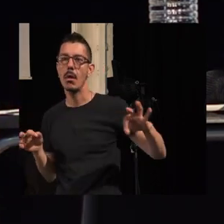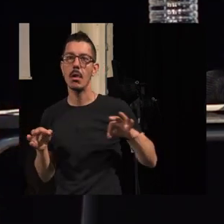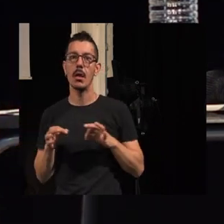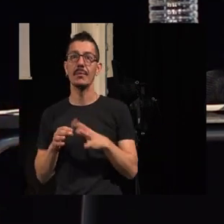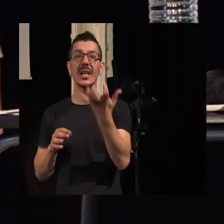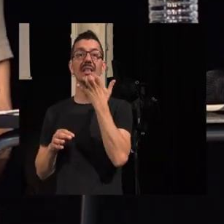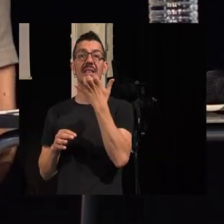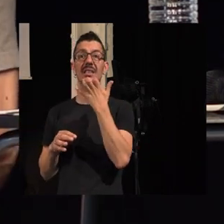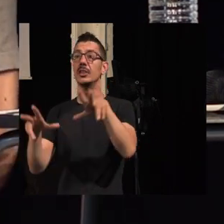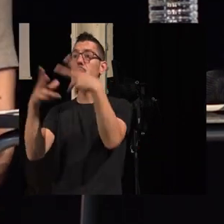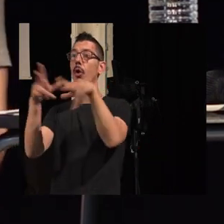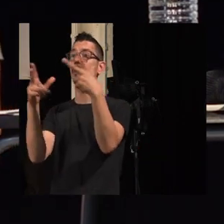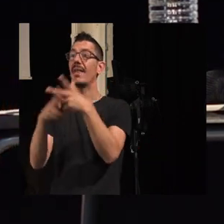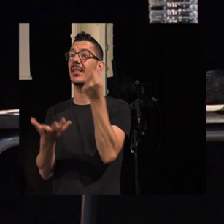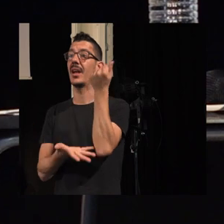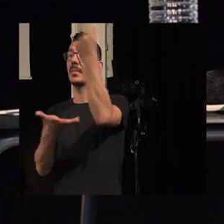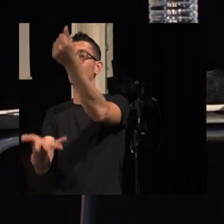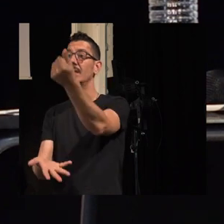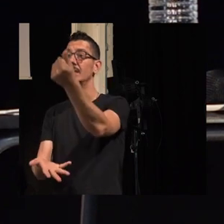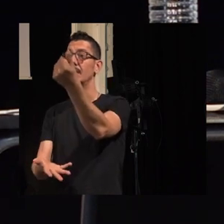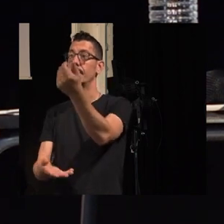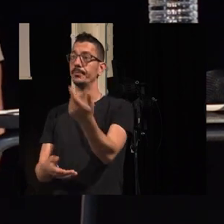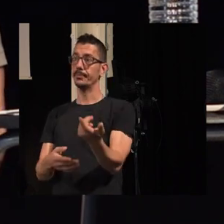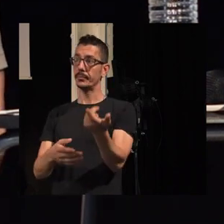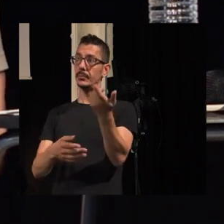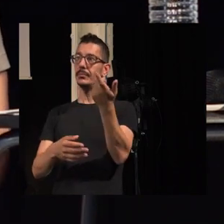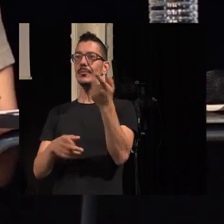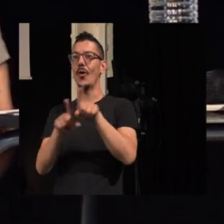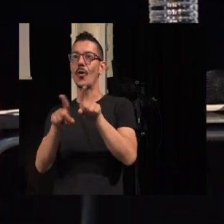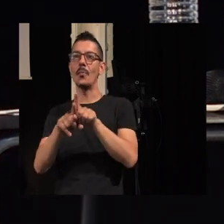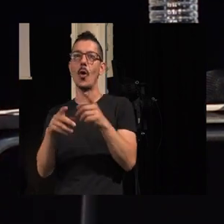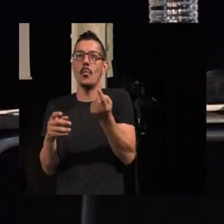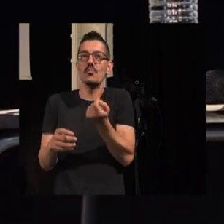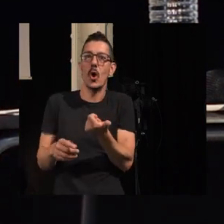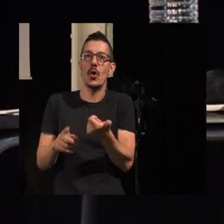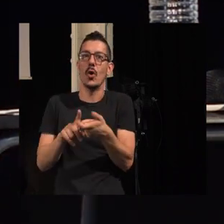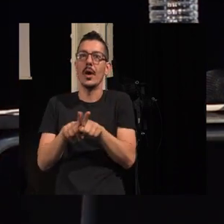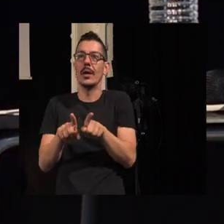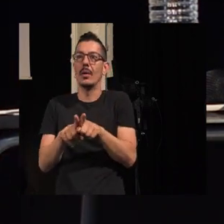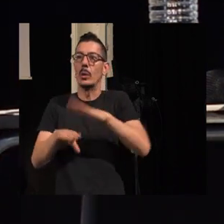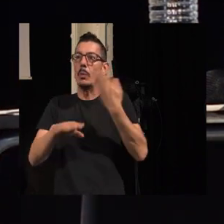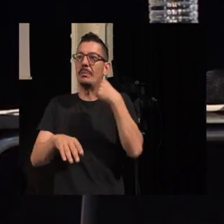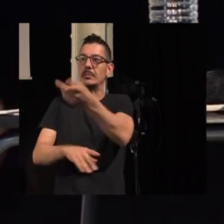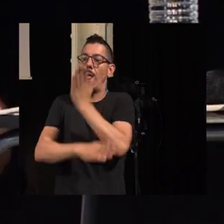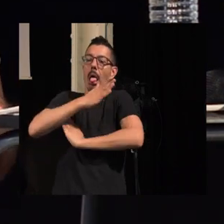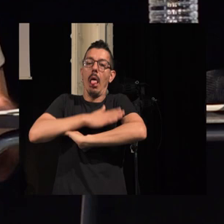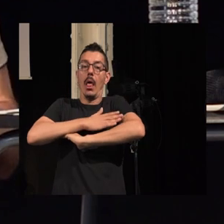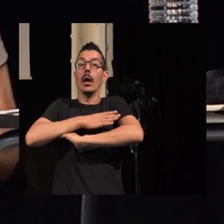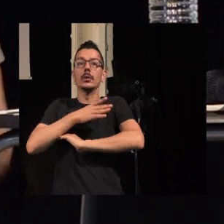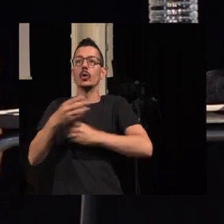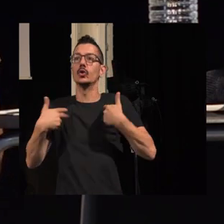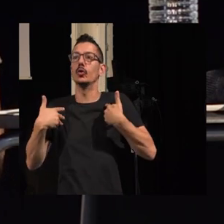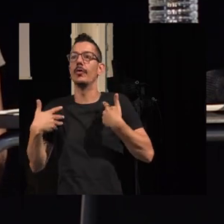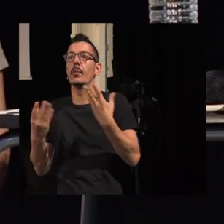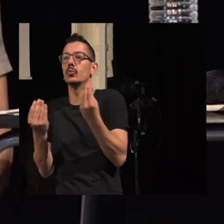mutilaciones que nos impone la sociedad capitalista también están todas conectadas y somos muchas cosas y muchas mutilaciones.